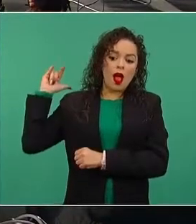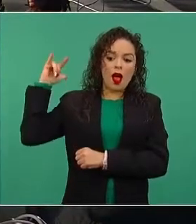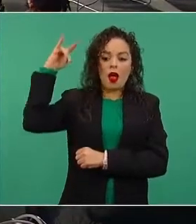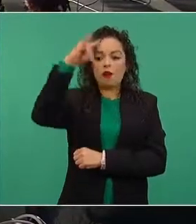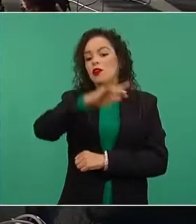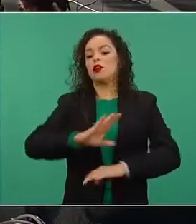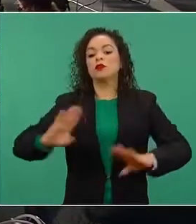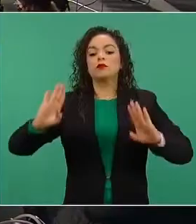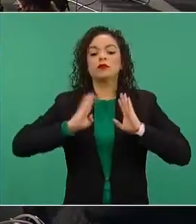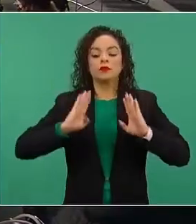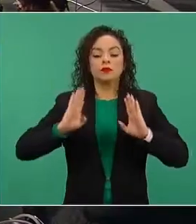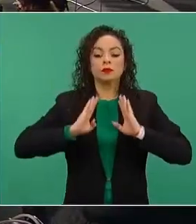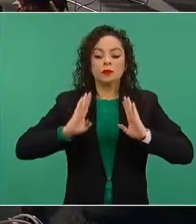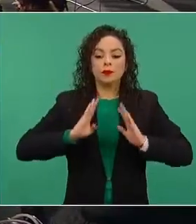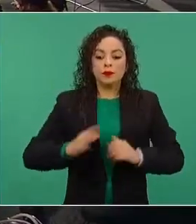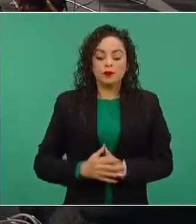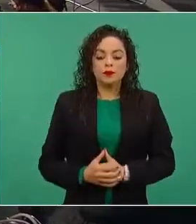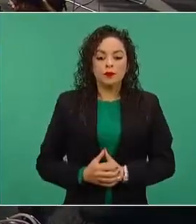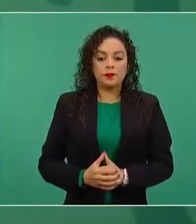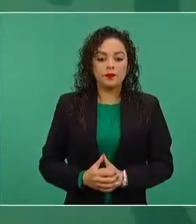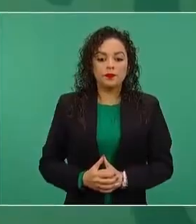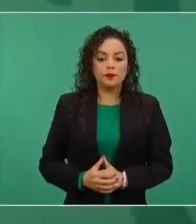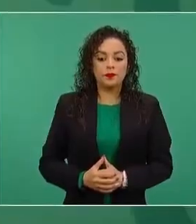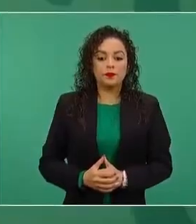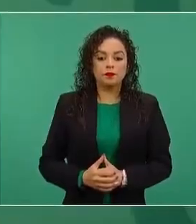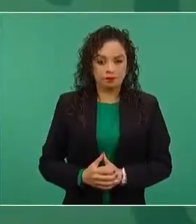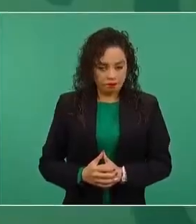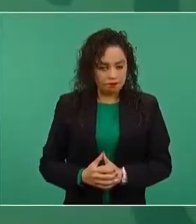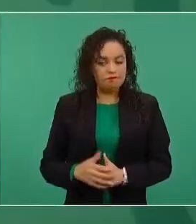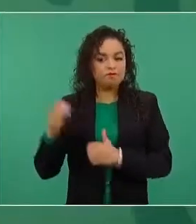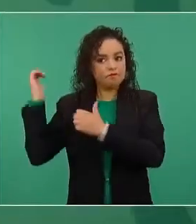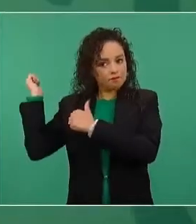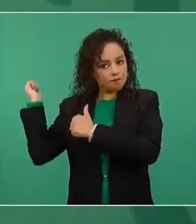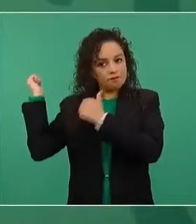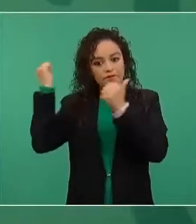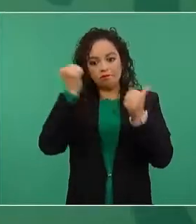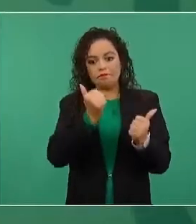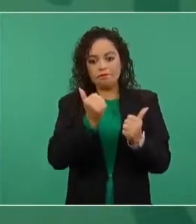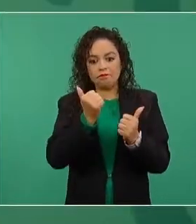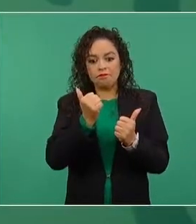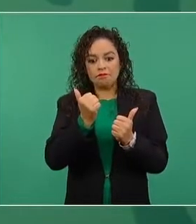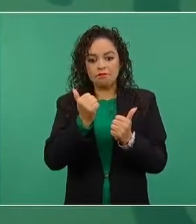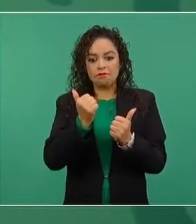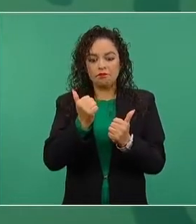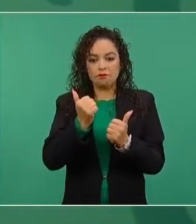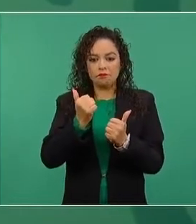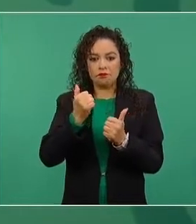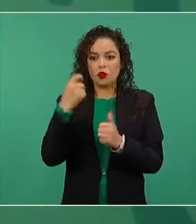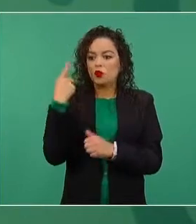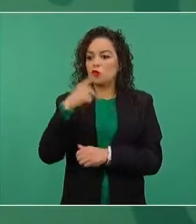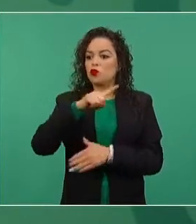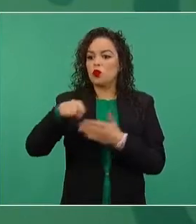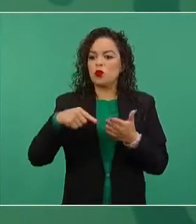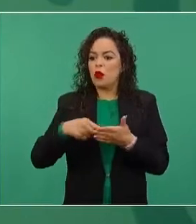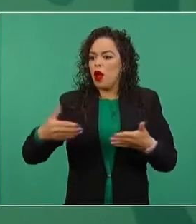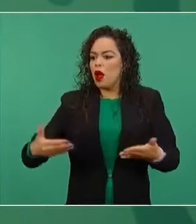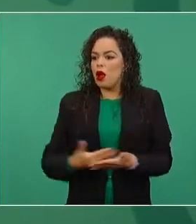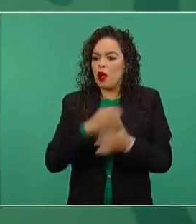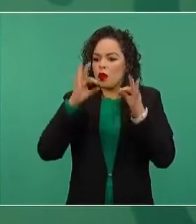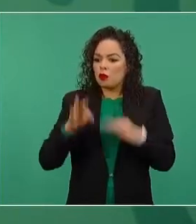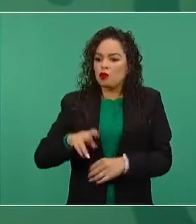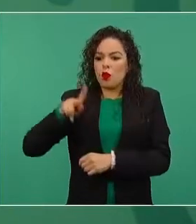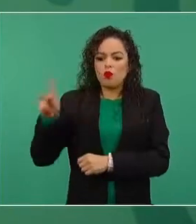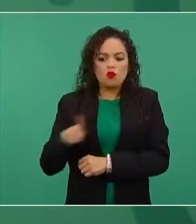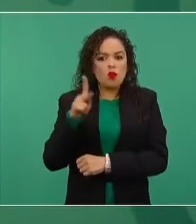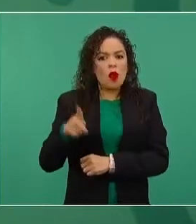la Fuerza Aérea. La Fuerza Aérea. Entonces se vienen a sus pueblos con su gente,